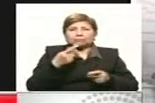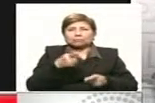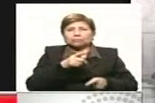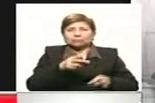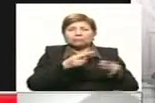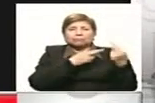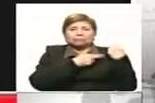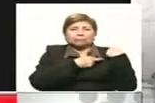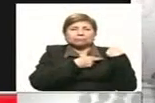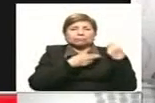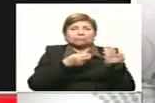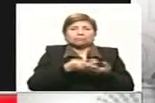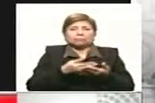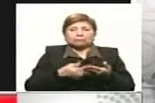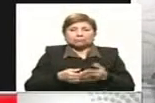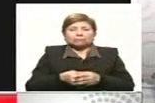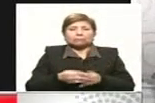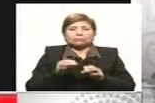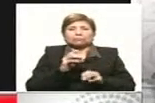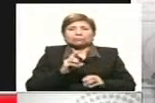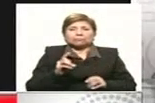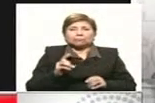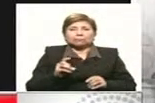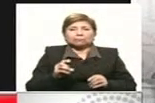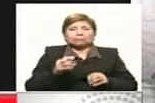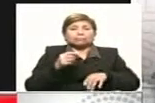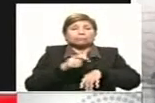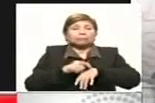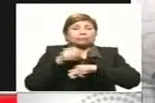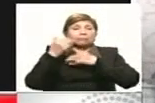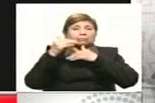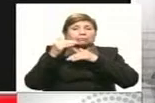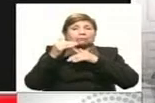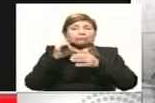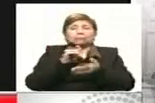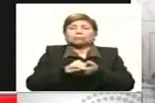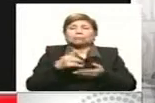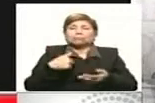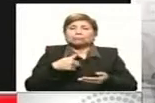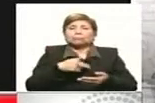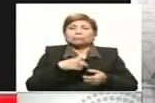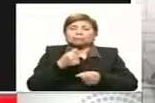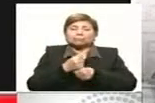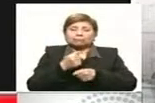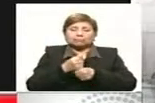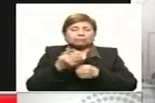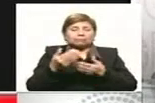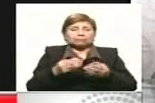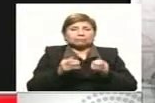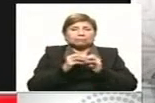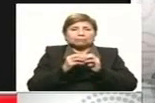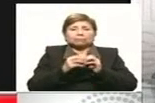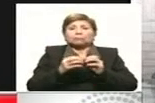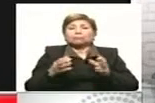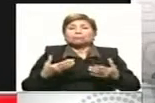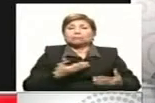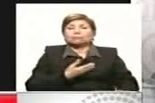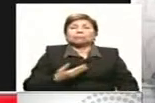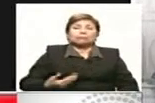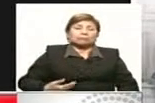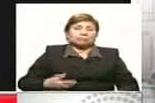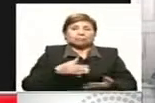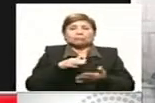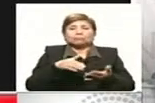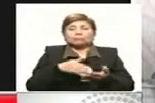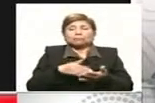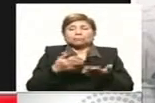cargo implementación de hospitales temporales. Es un trabajo que nosotros hicimos para apoyar al gobierno central, y